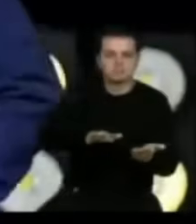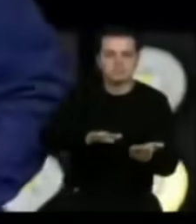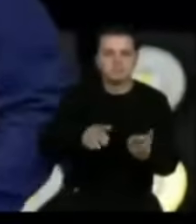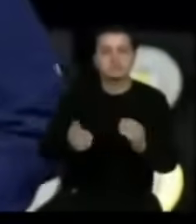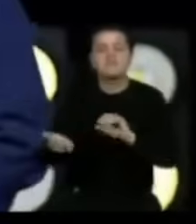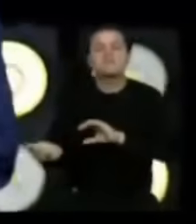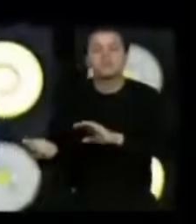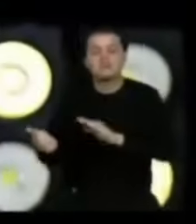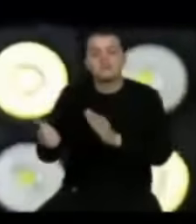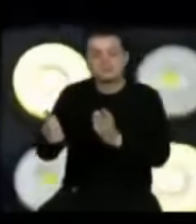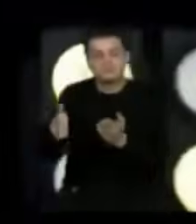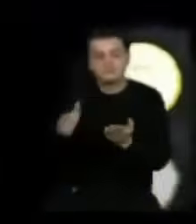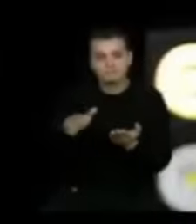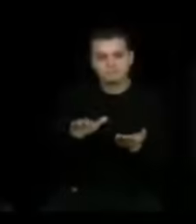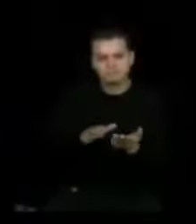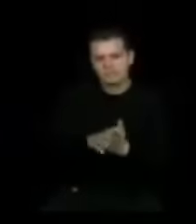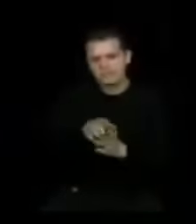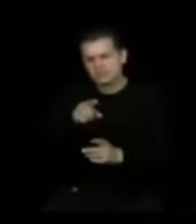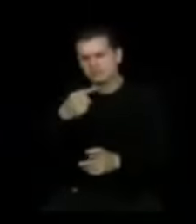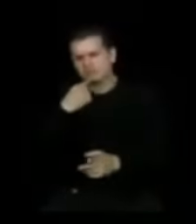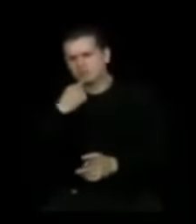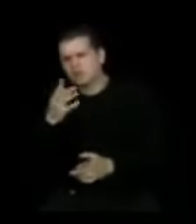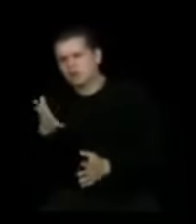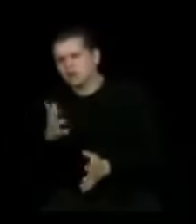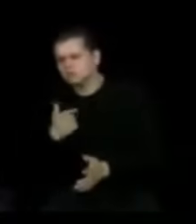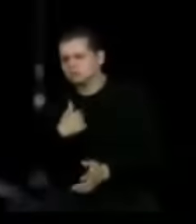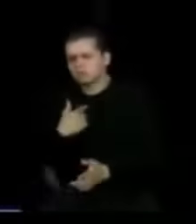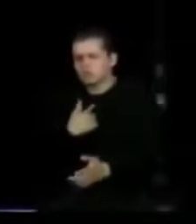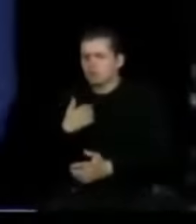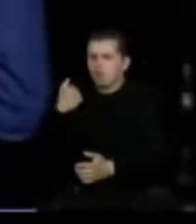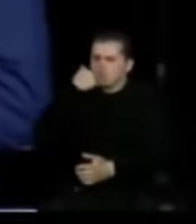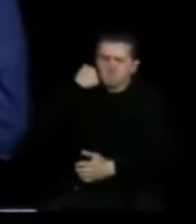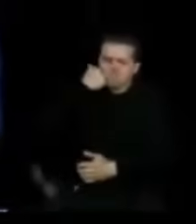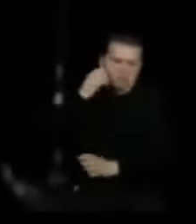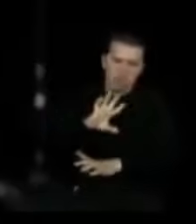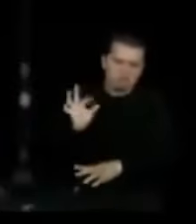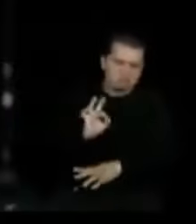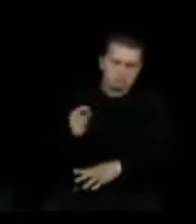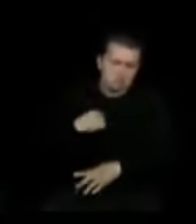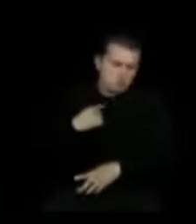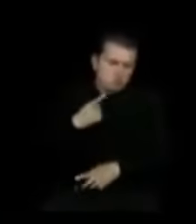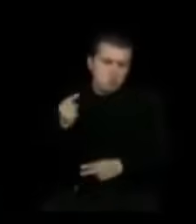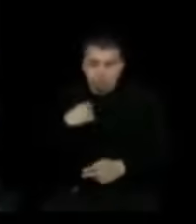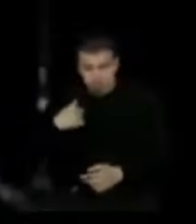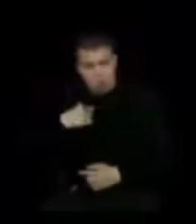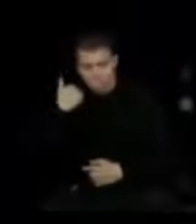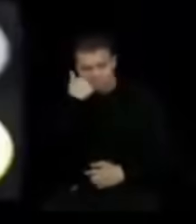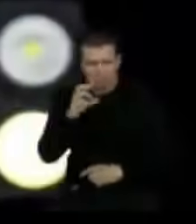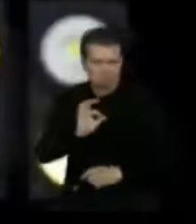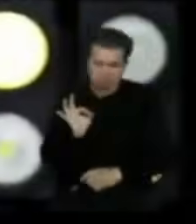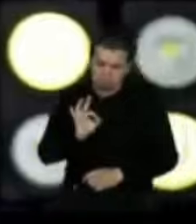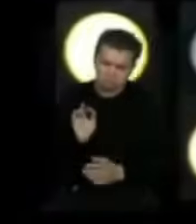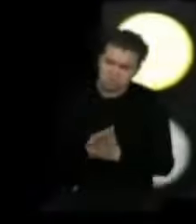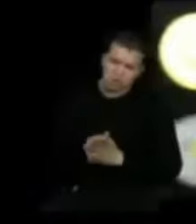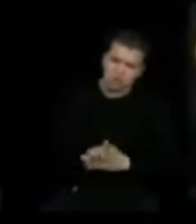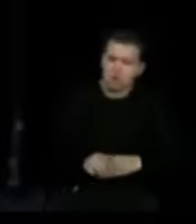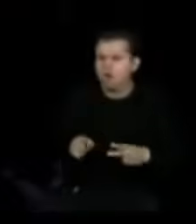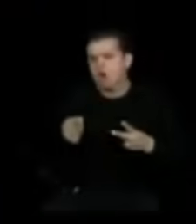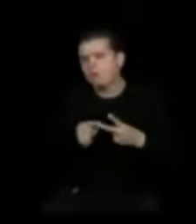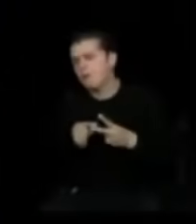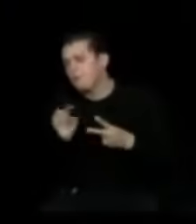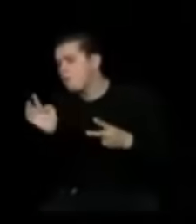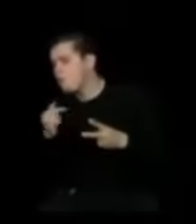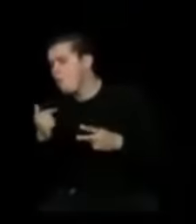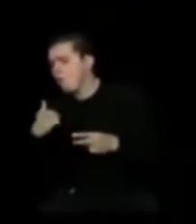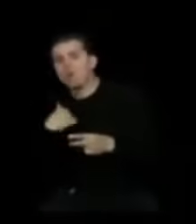La muerte. Tal vez tú digas aquí, yo no estoy batallando contra una enfermedad hoy en día, no estoy enfermo. Tal vez tú